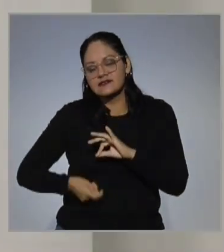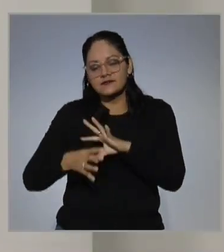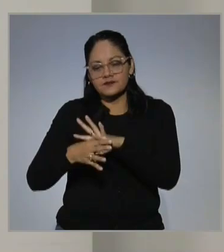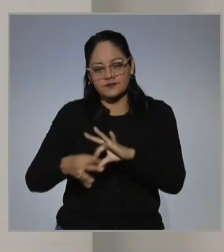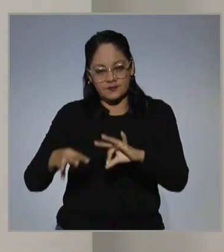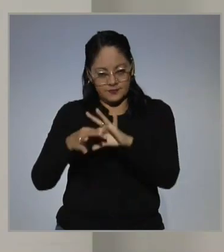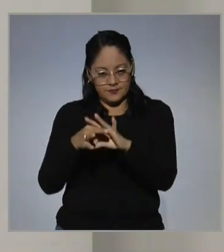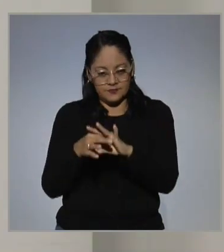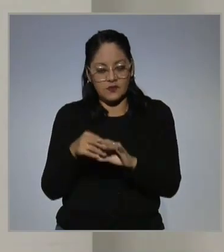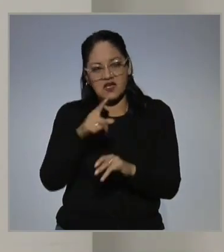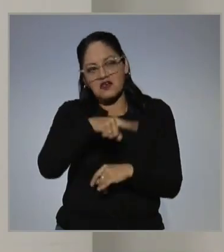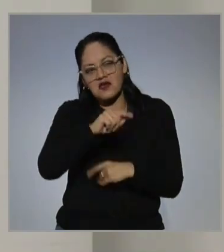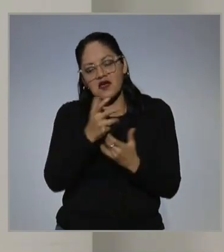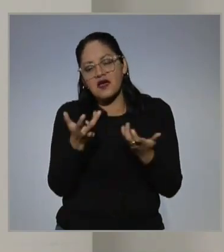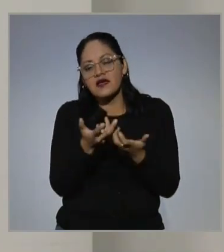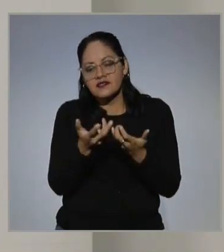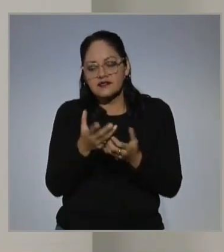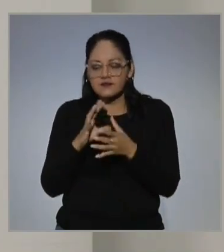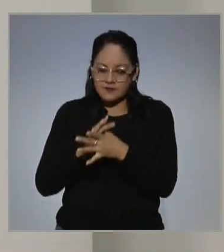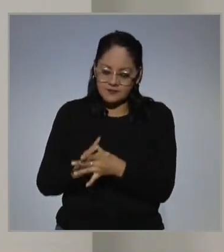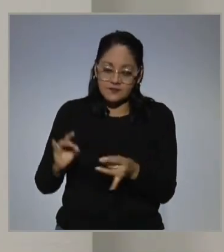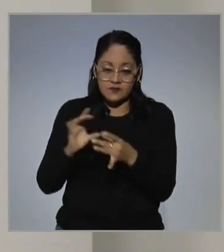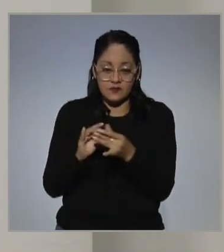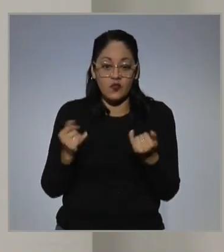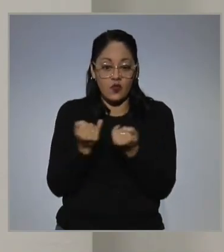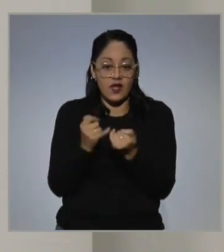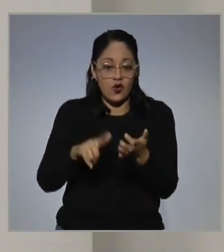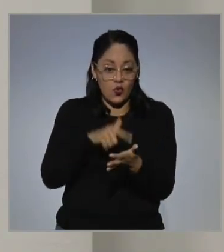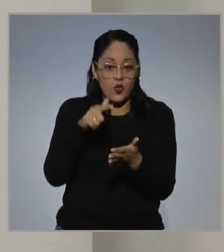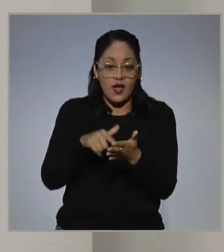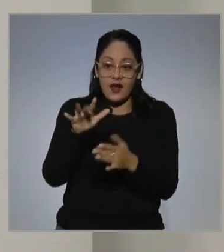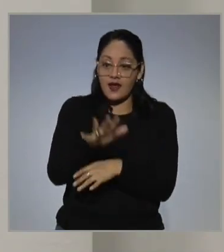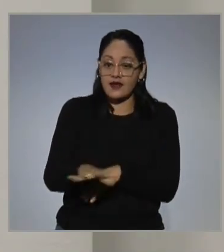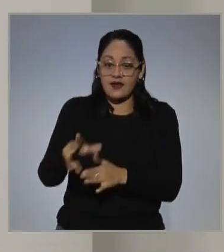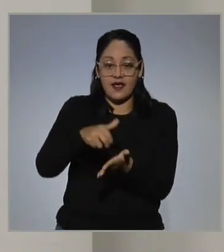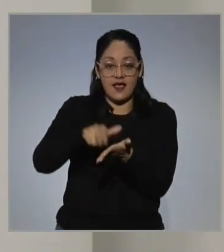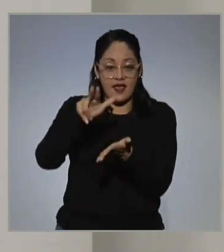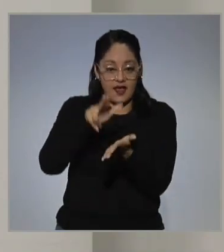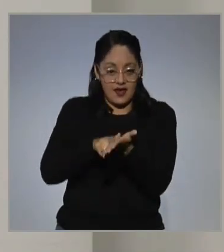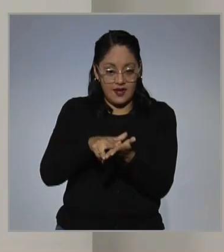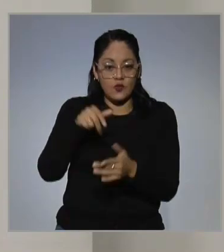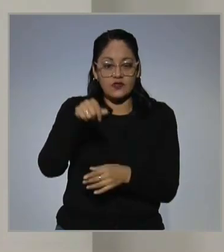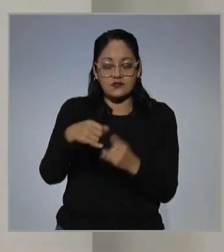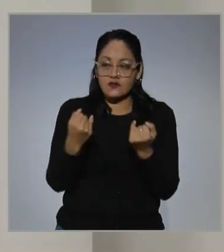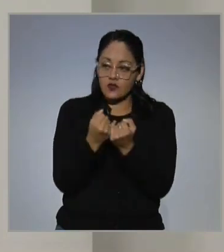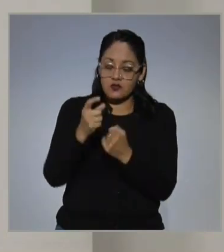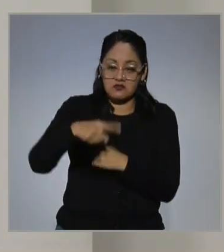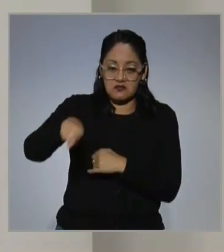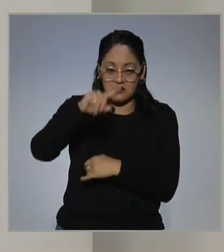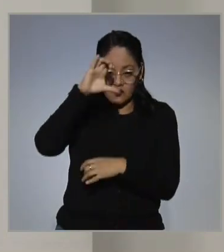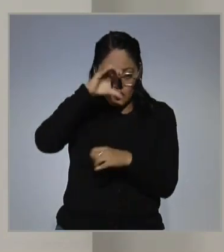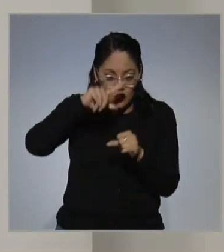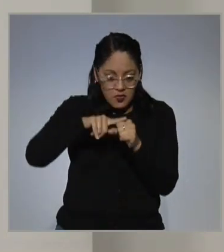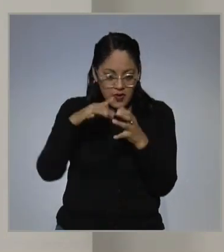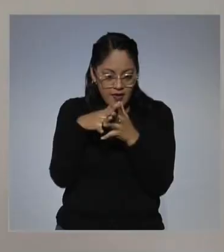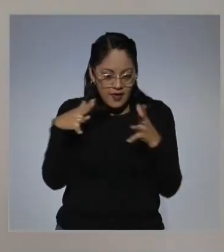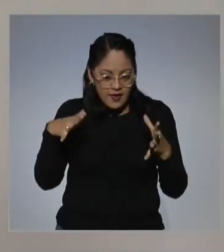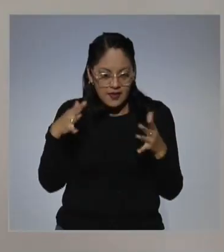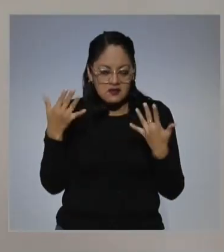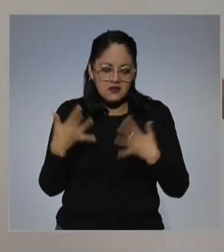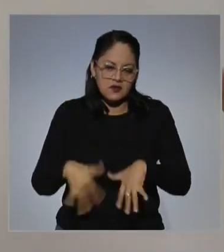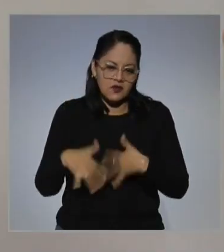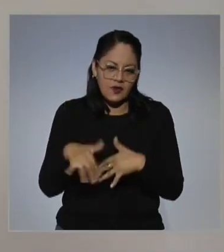el recuerdo en el espacio público, pues de los héroes que nos dieron patria, de grandes personajes de la cultura, de nuestro